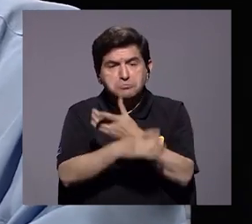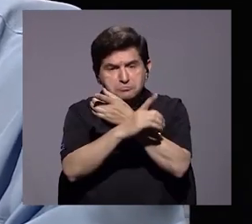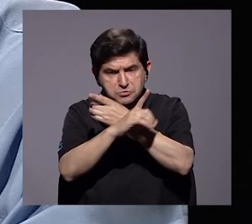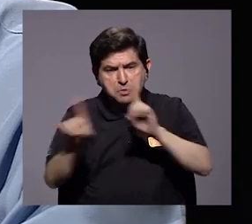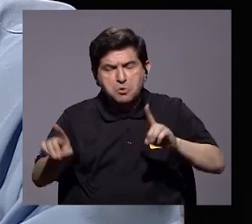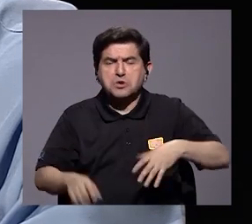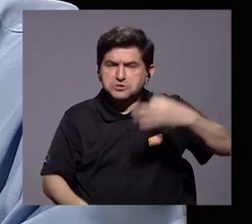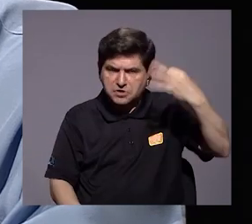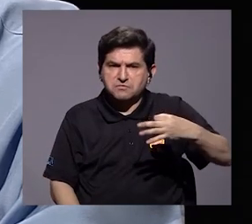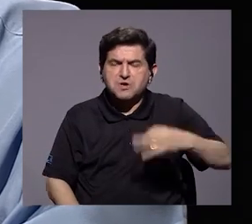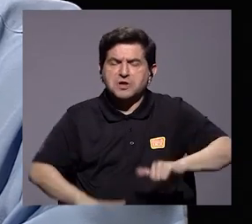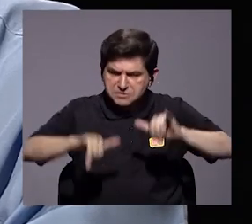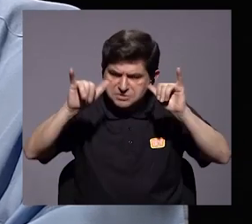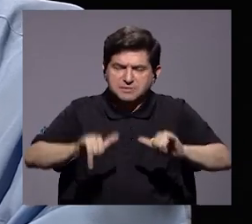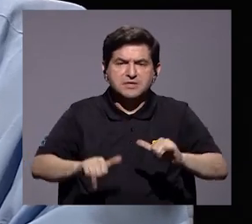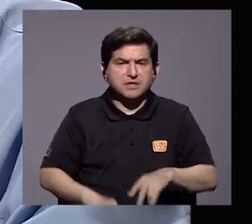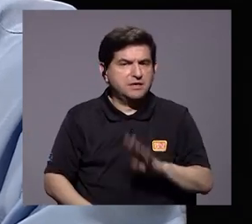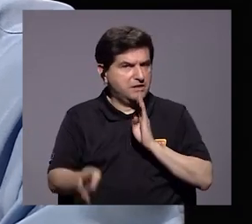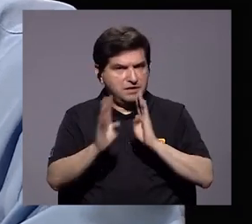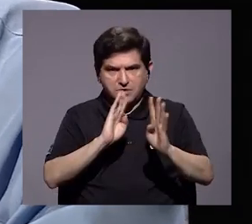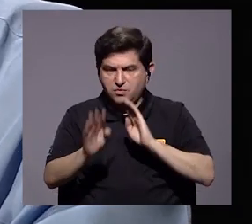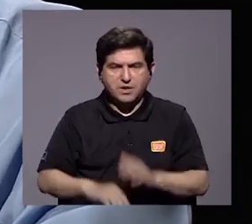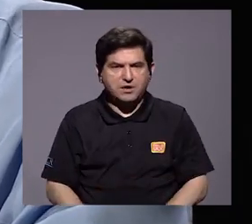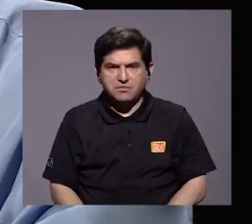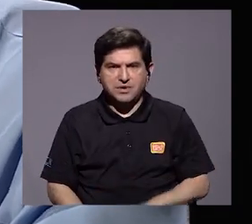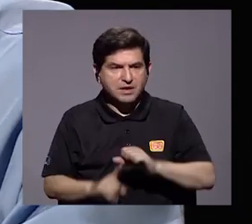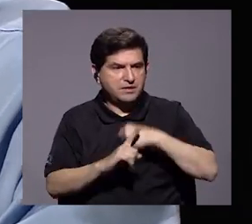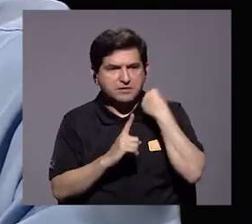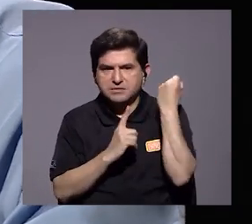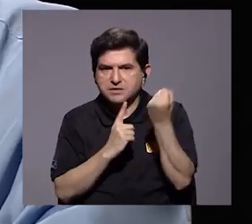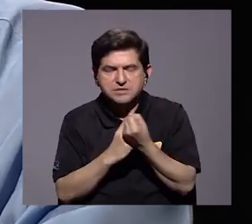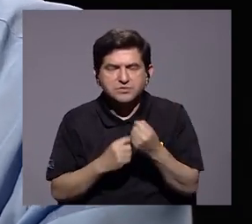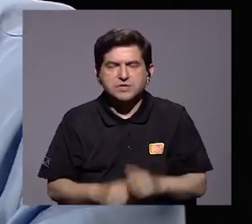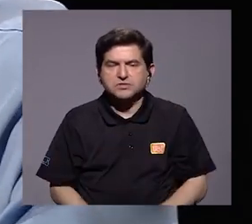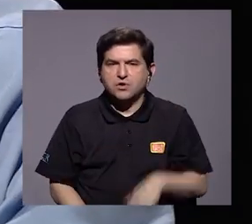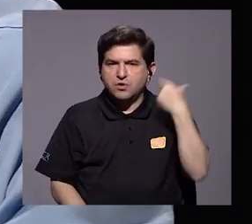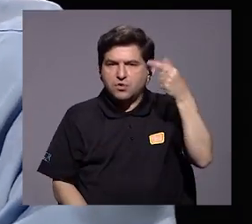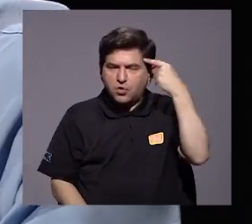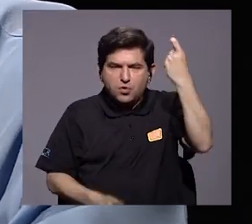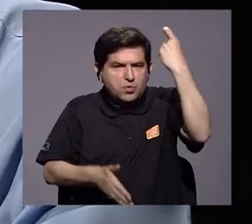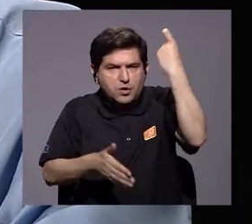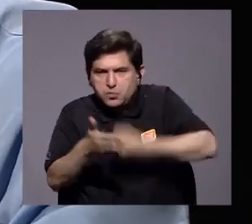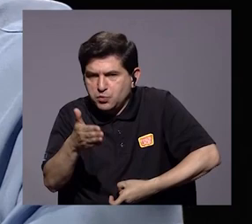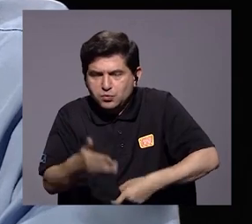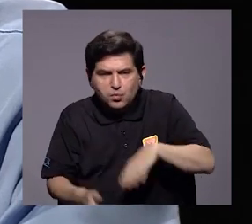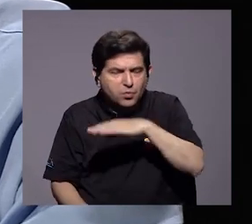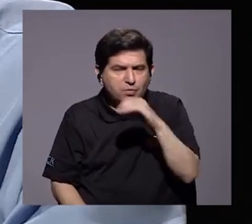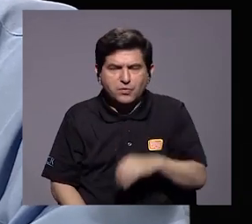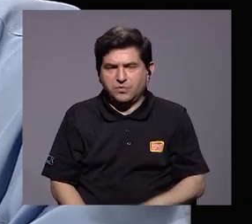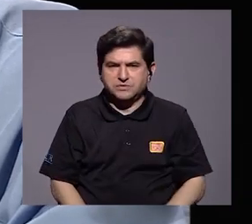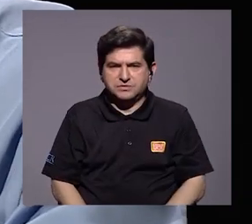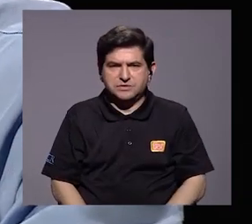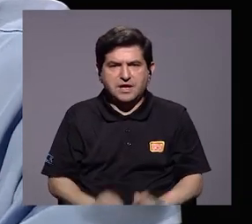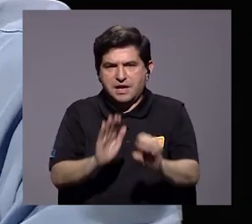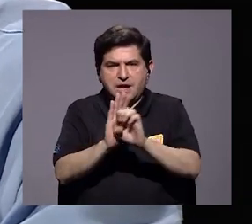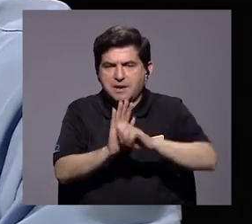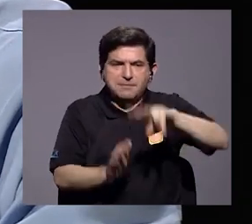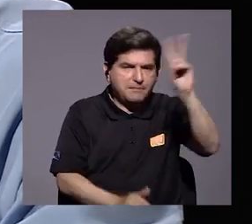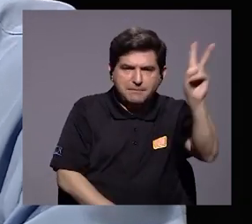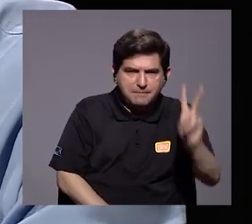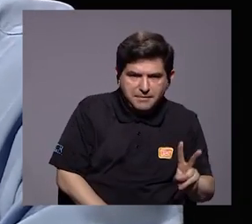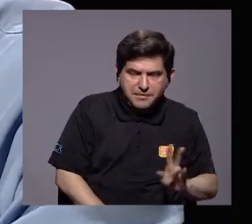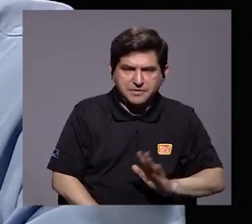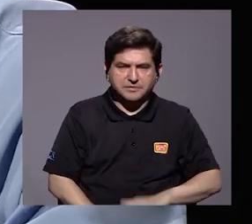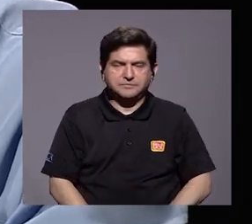democracias sólidas estables verano no estamos hablando de aventuras con regímenes totalitarios o autoritarios